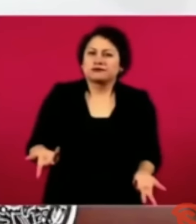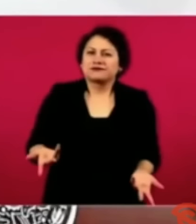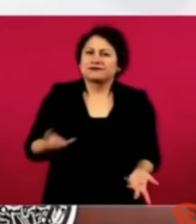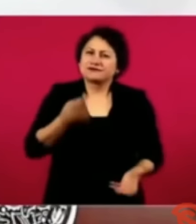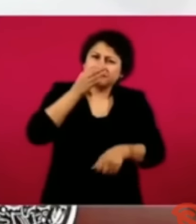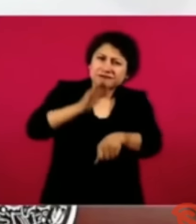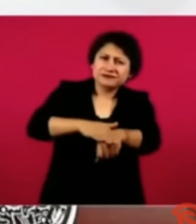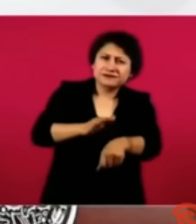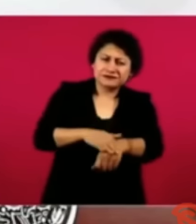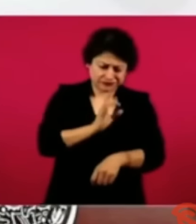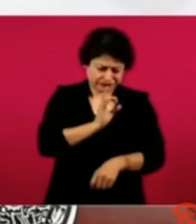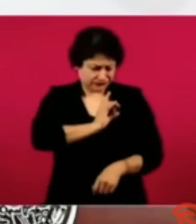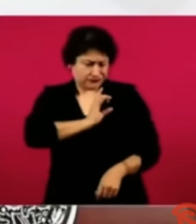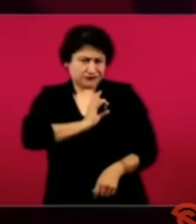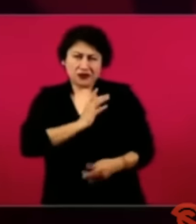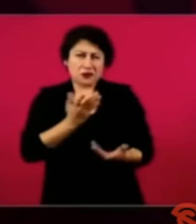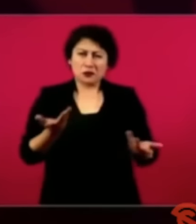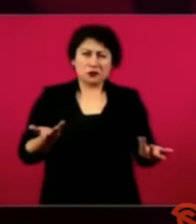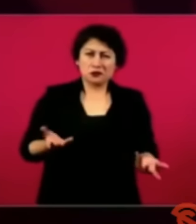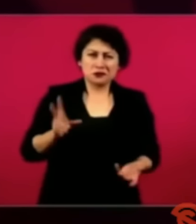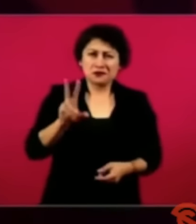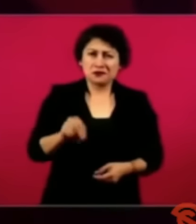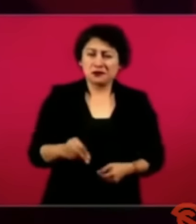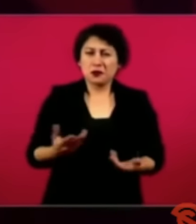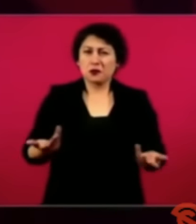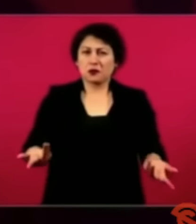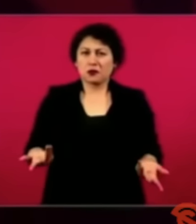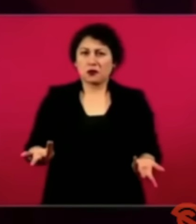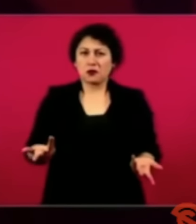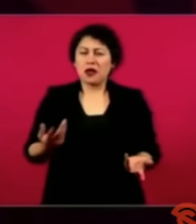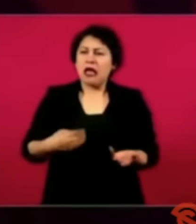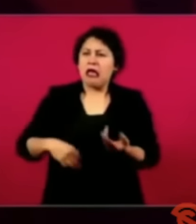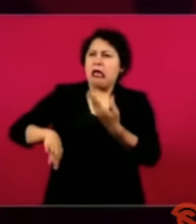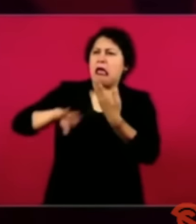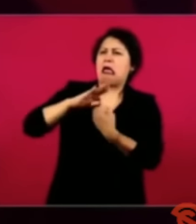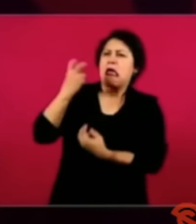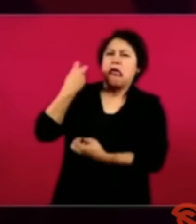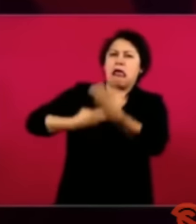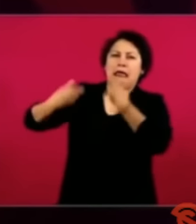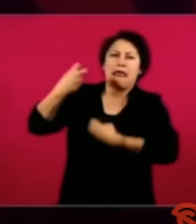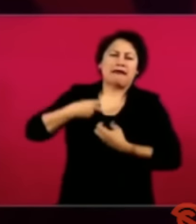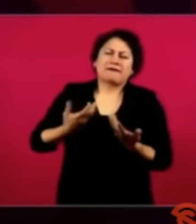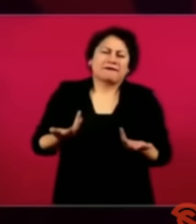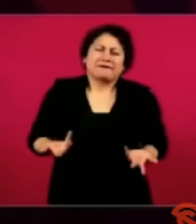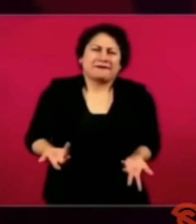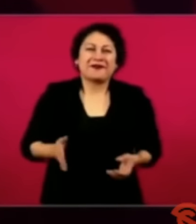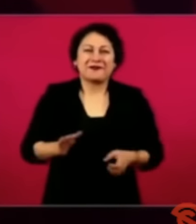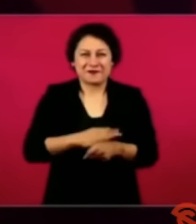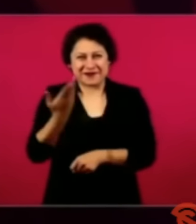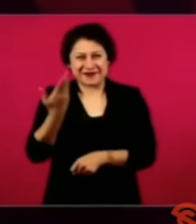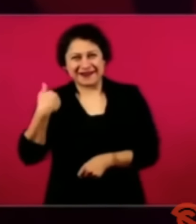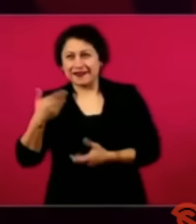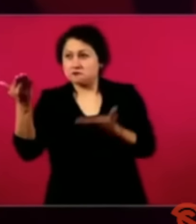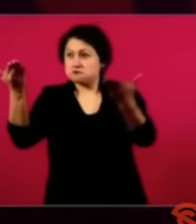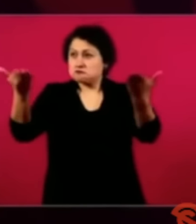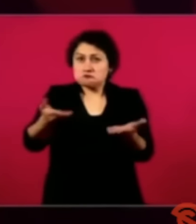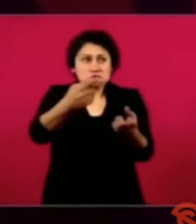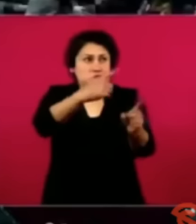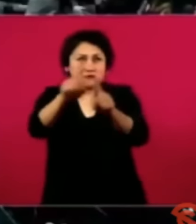No le tengamos miedo, debí de decir. No le tengamos miedo a la crítica. Por eso le daba la bienvenida a los compañeros que no necesariamente piensan como uno.